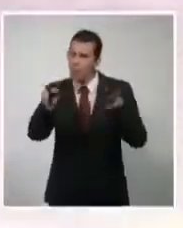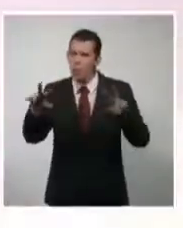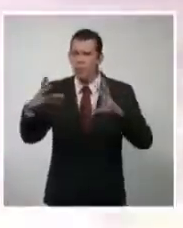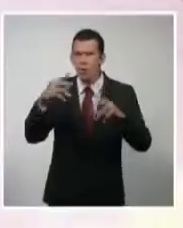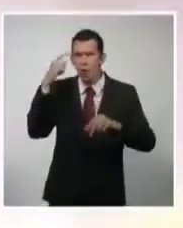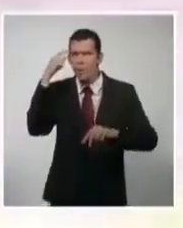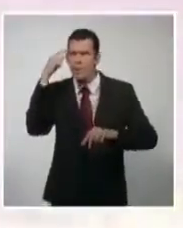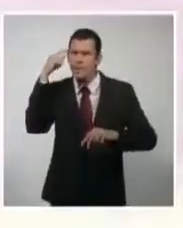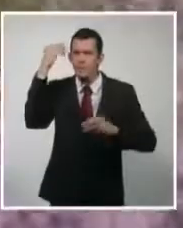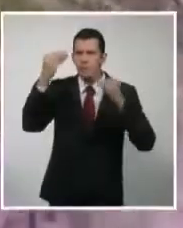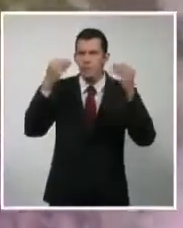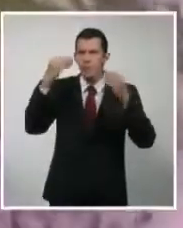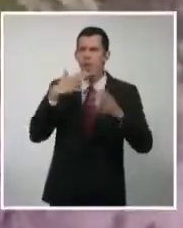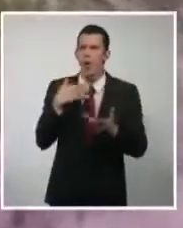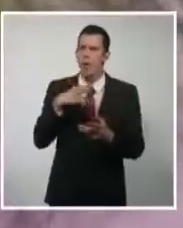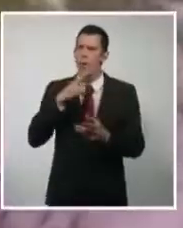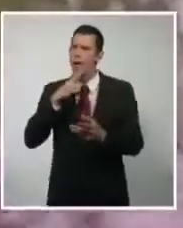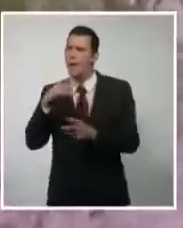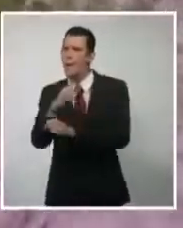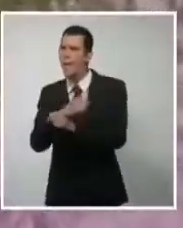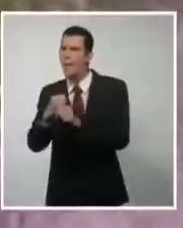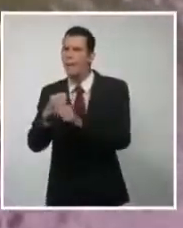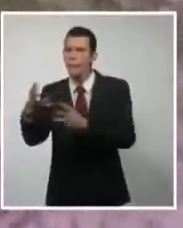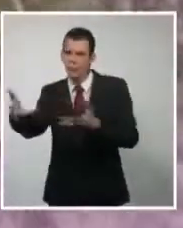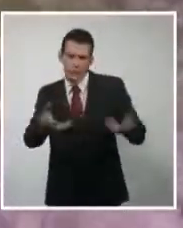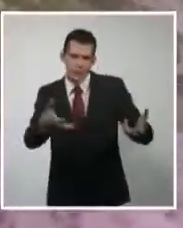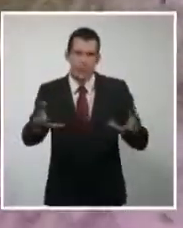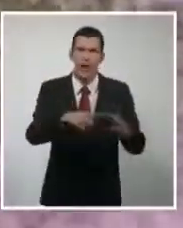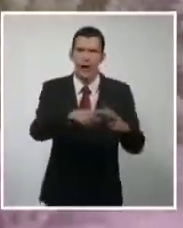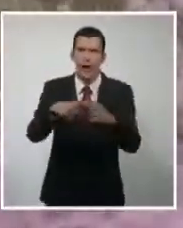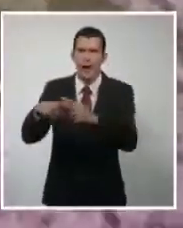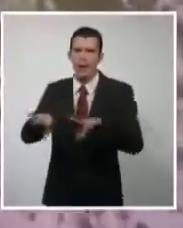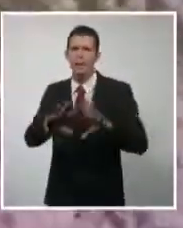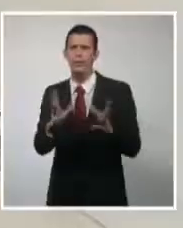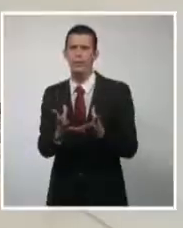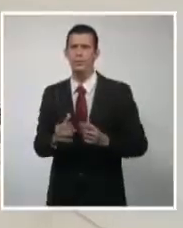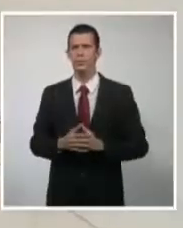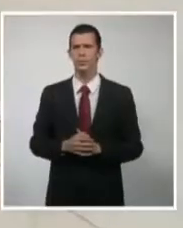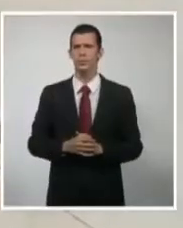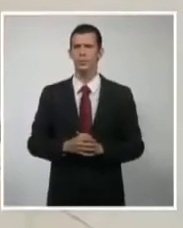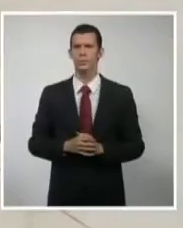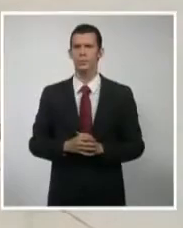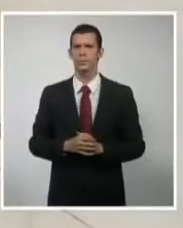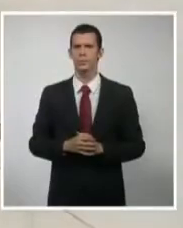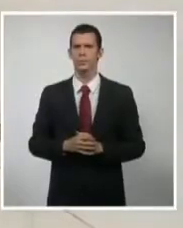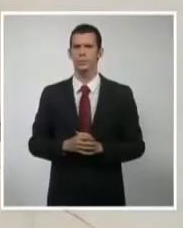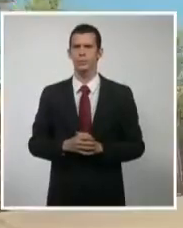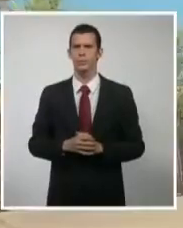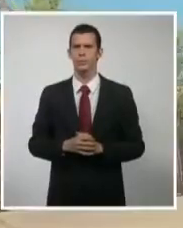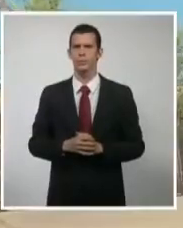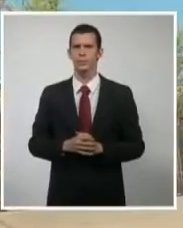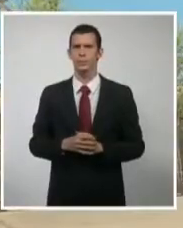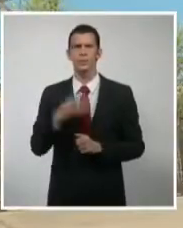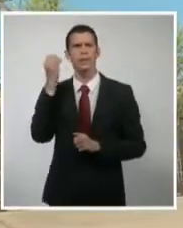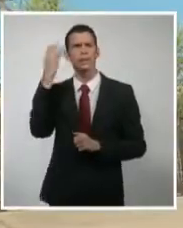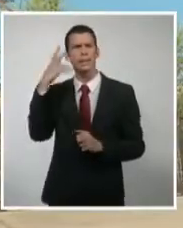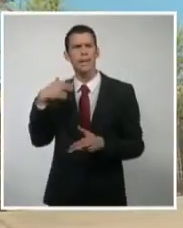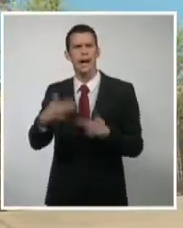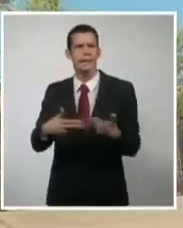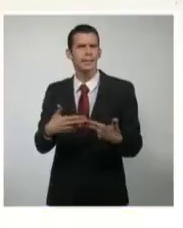domésticos y entidades estatales. A ellas se unen la creación de puntos de fácil acceso, el montaje